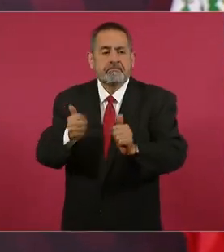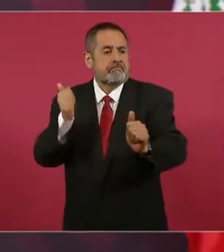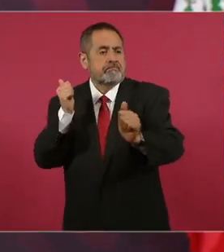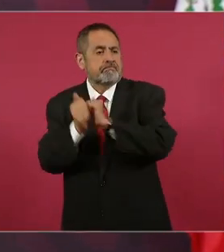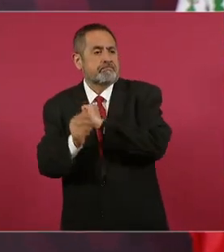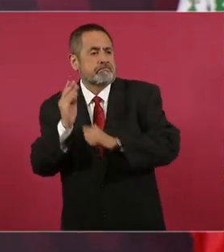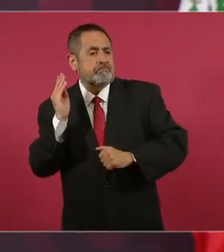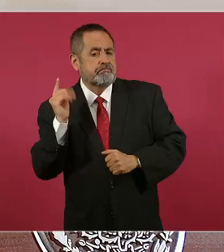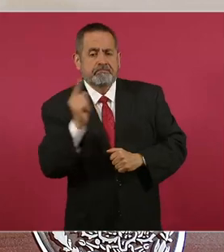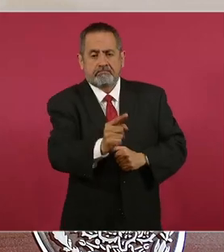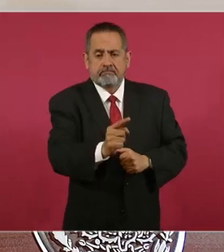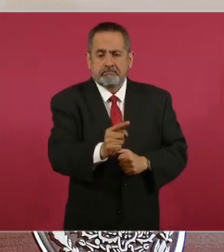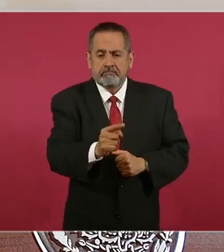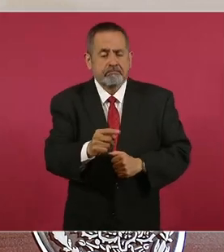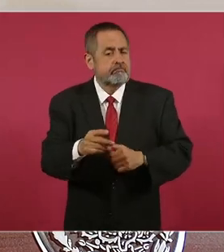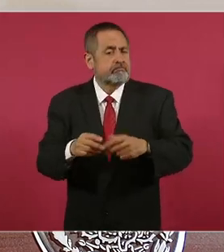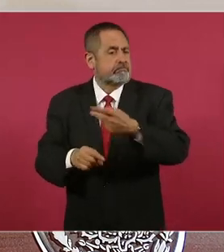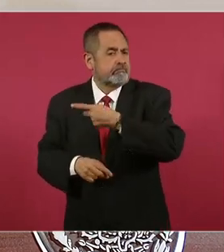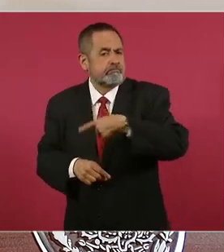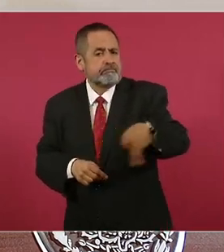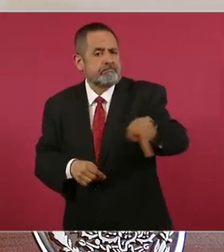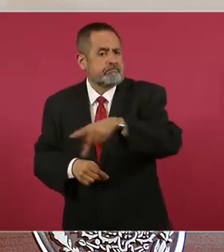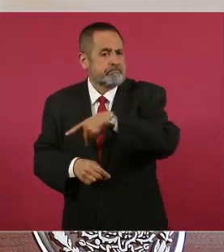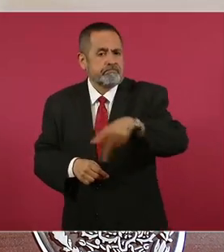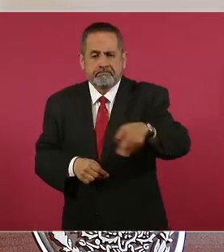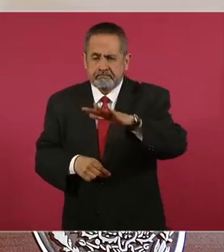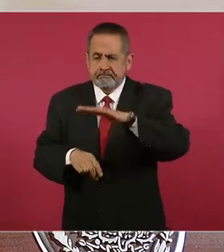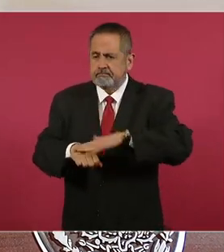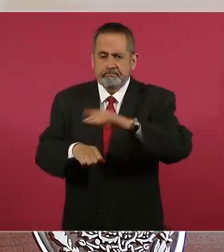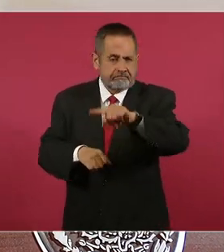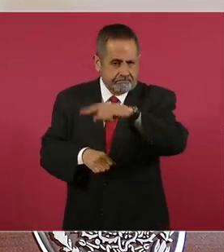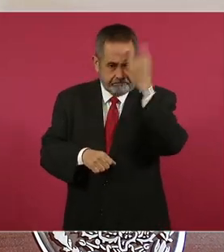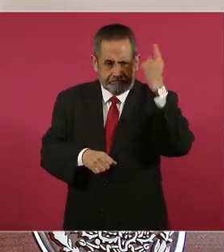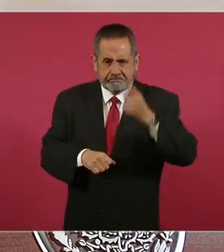comunicar la sierra. Estamos trabajando